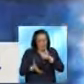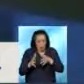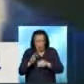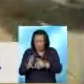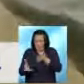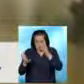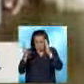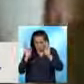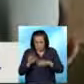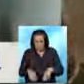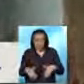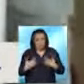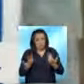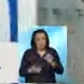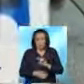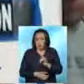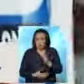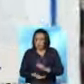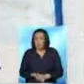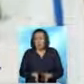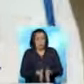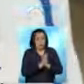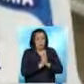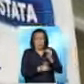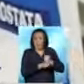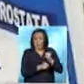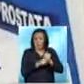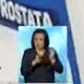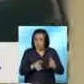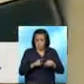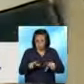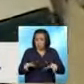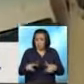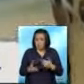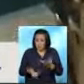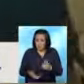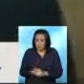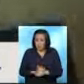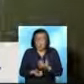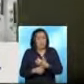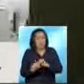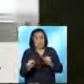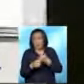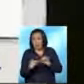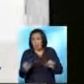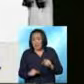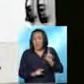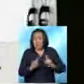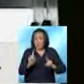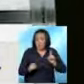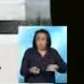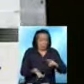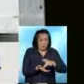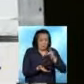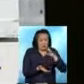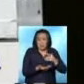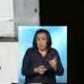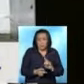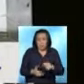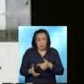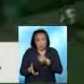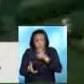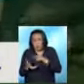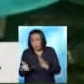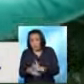los han inservibles. No obstante, pidió a los trabajadores de este establecimiento rescatar algunos medicamentos que no se